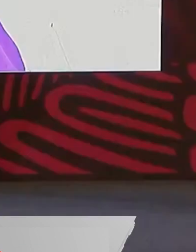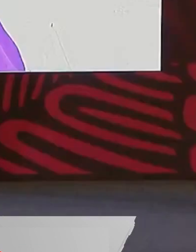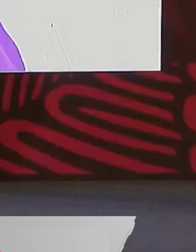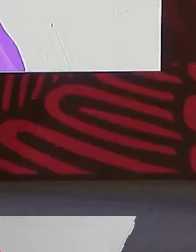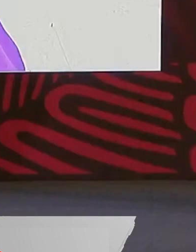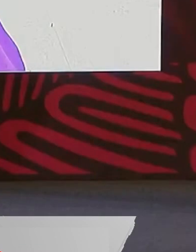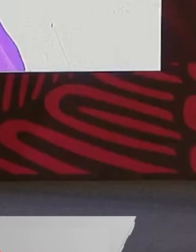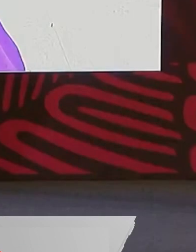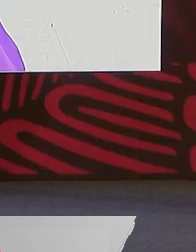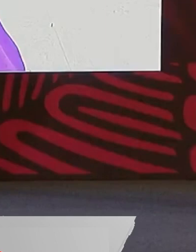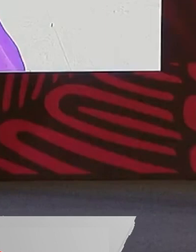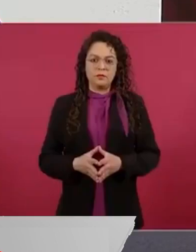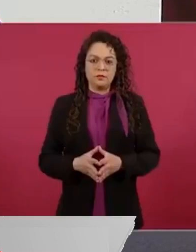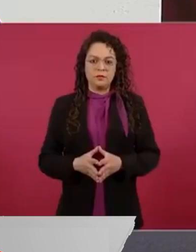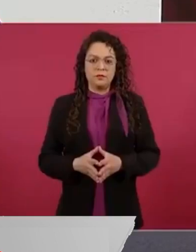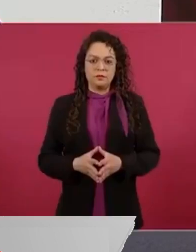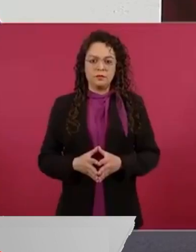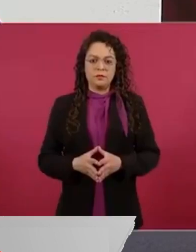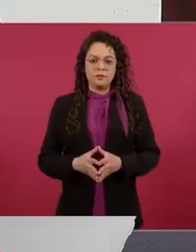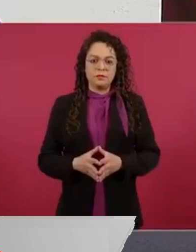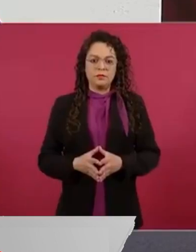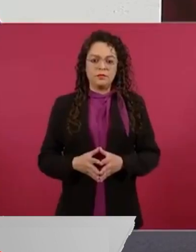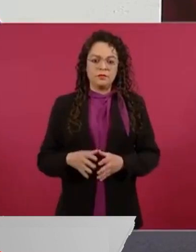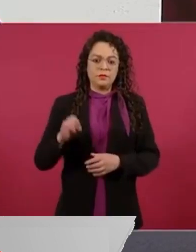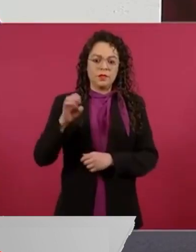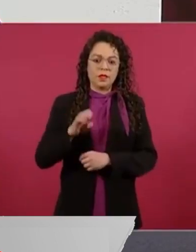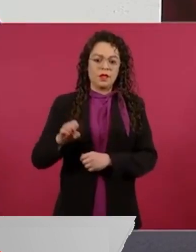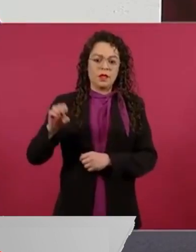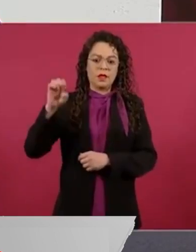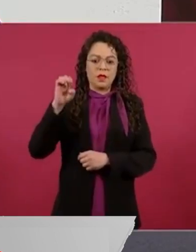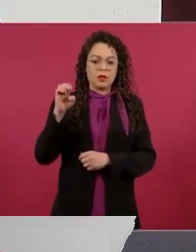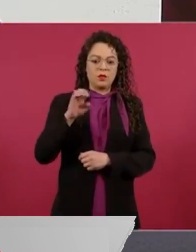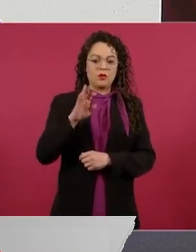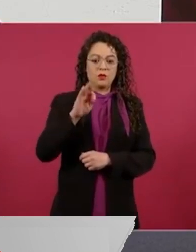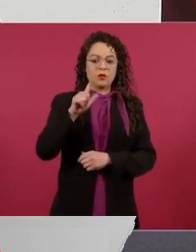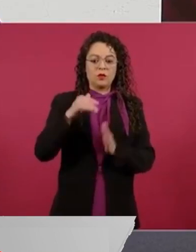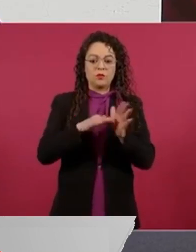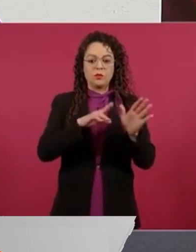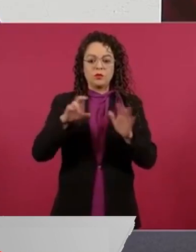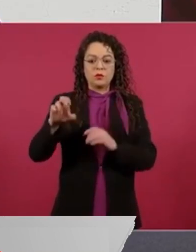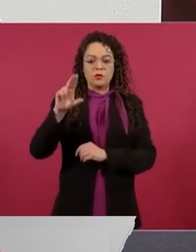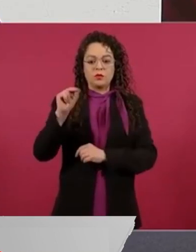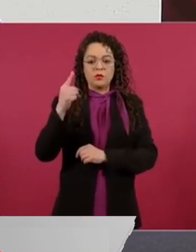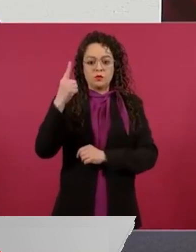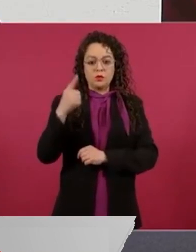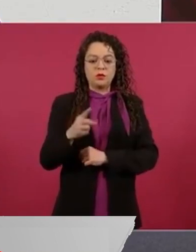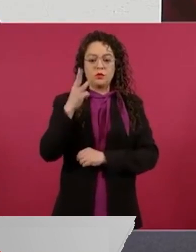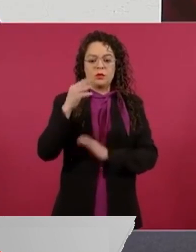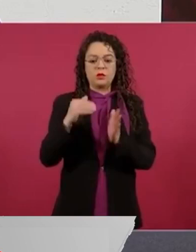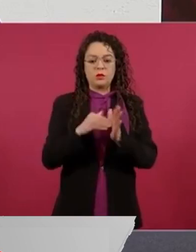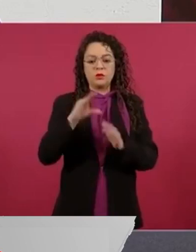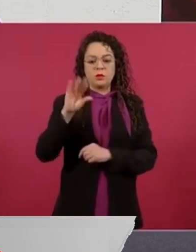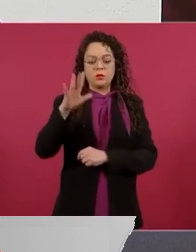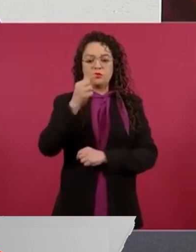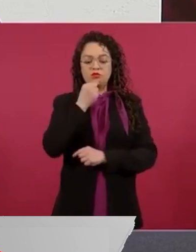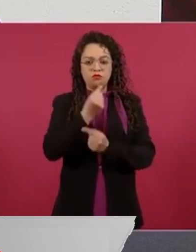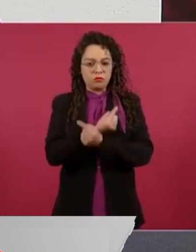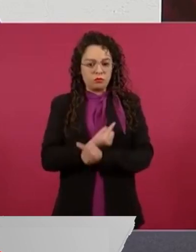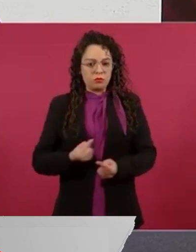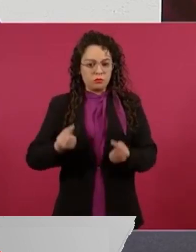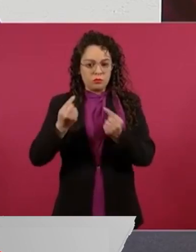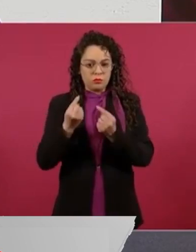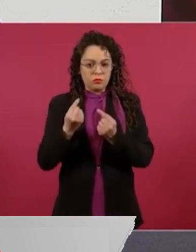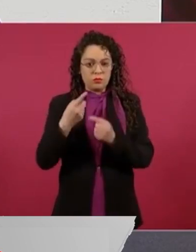adultos 47 mil 881 y 3 mil 95 niños. Y aquí una parte importante, se ha vendido más en